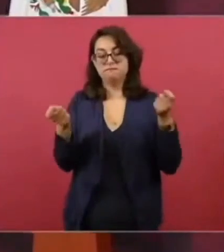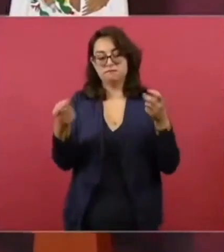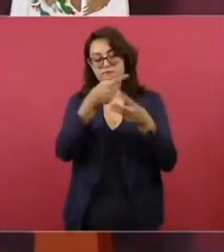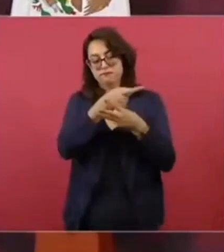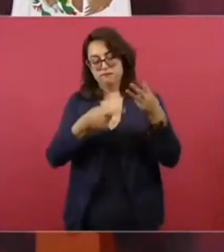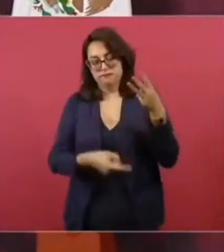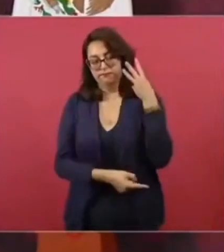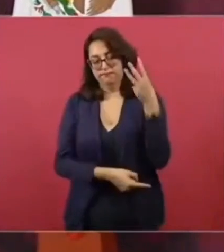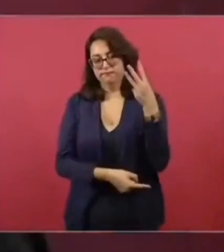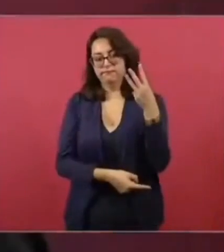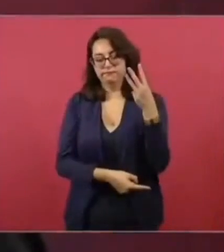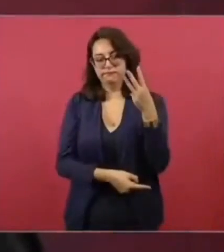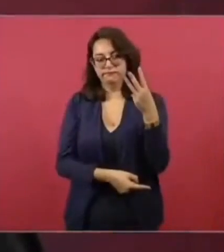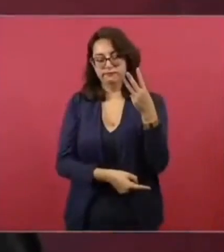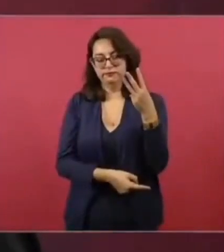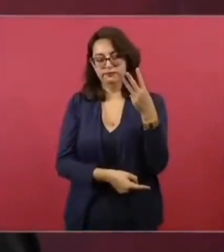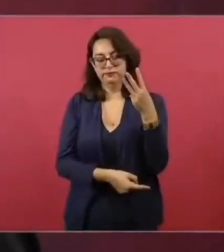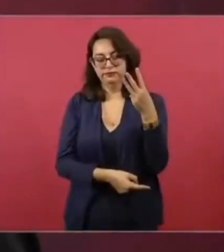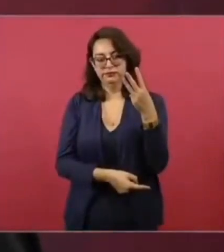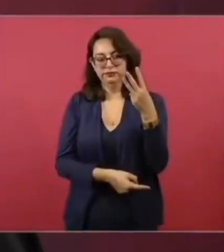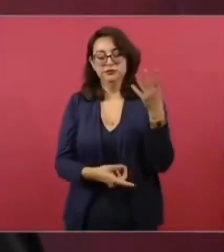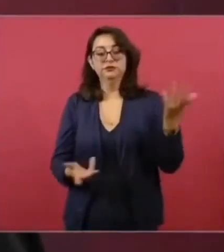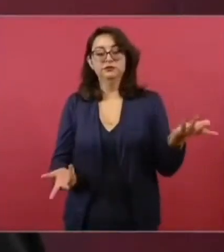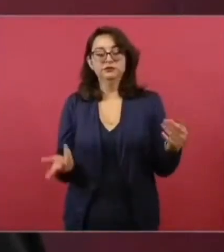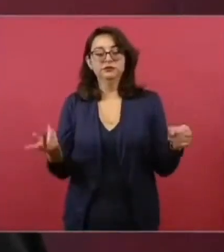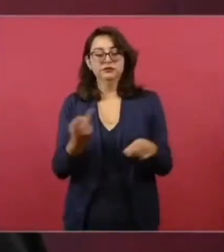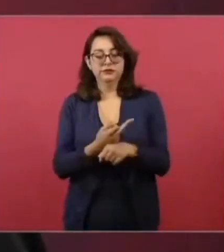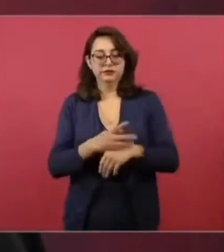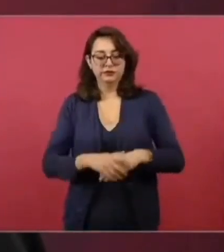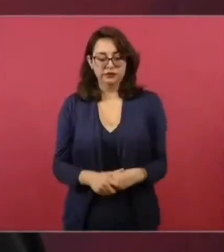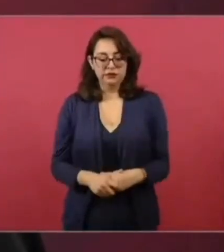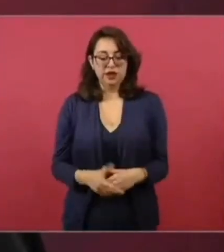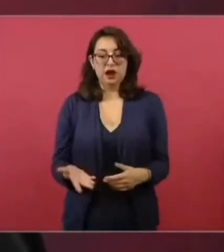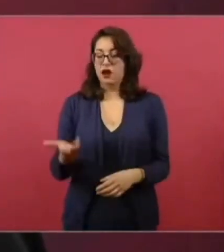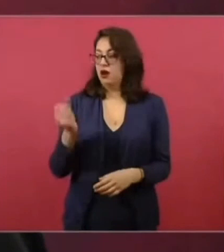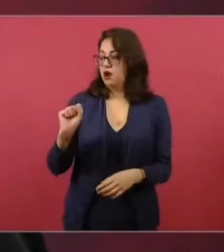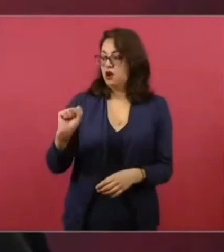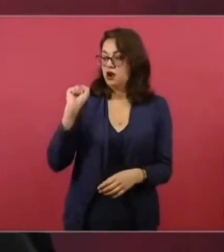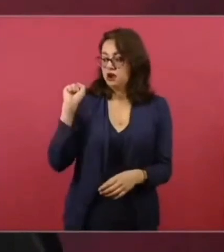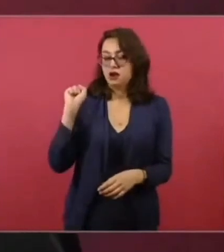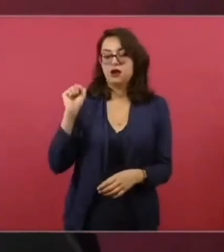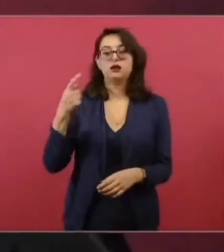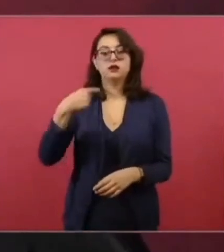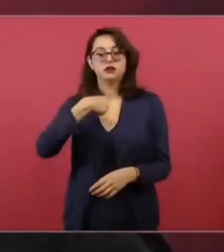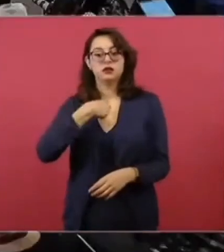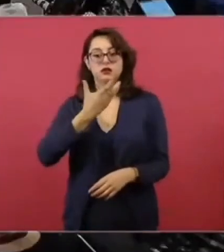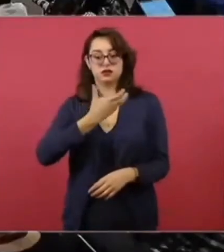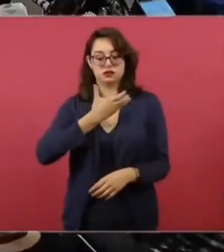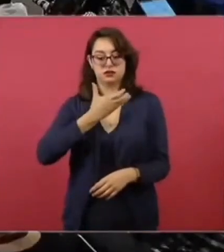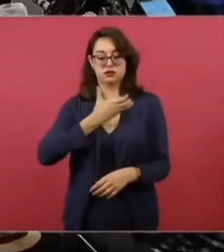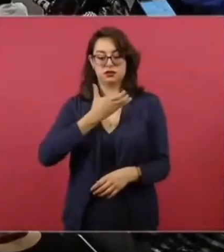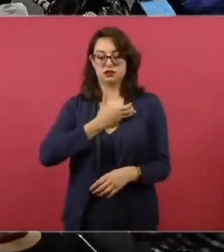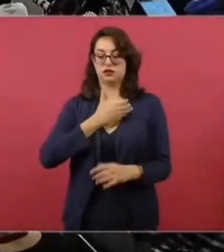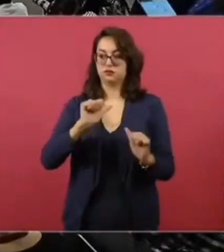Como no todos pudieron estar en el Zócalo el sábado o escuchar